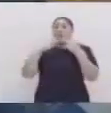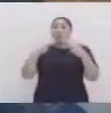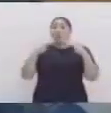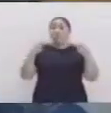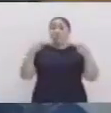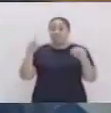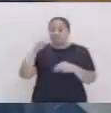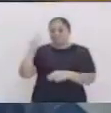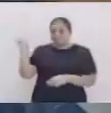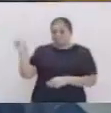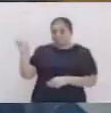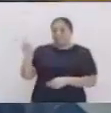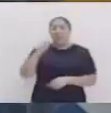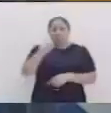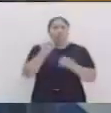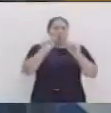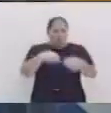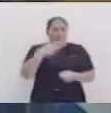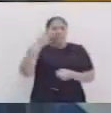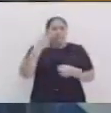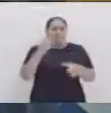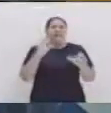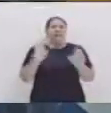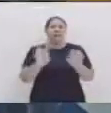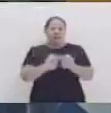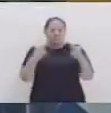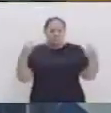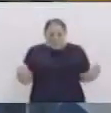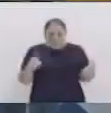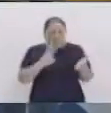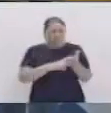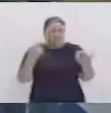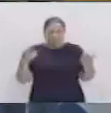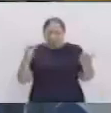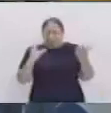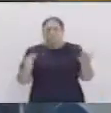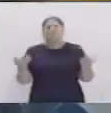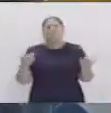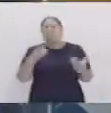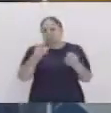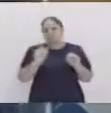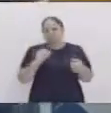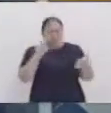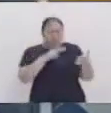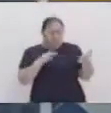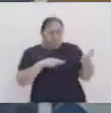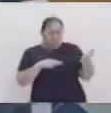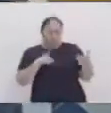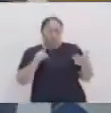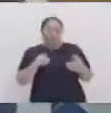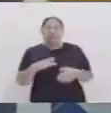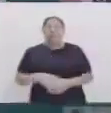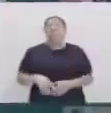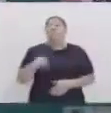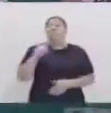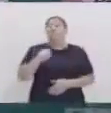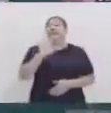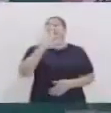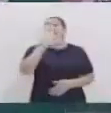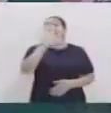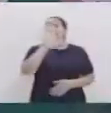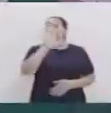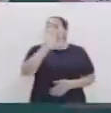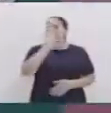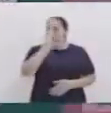como esta noticia puedes leer tú en algunos medios de comunicación alguna noticia y a veces no conocer las palabras. En esta noticia vamos a encontrar